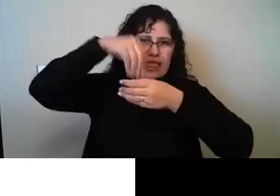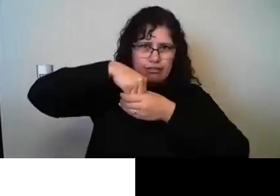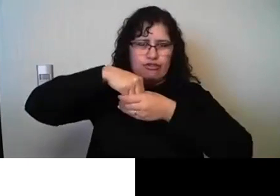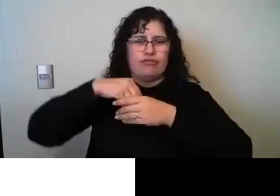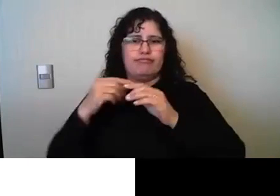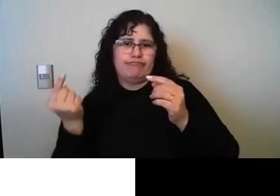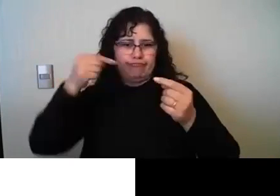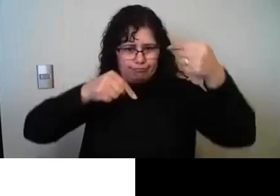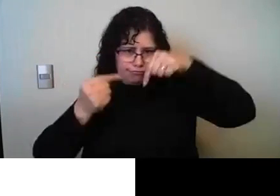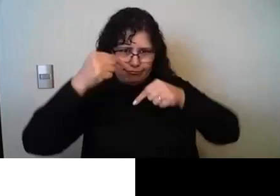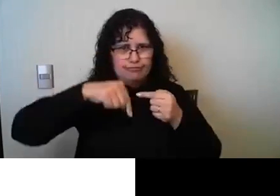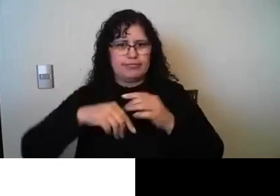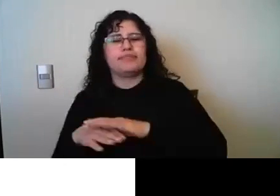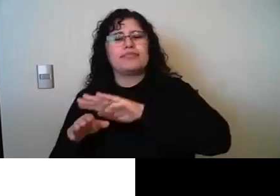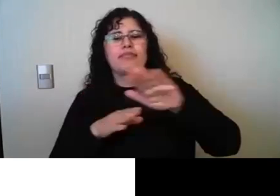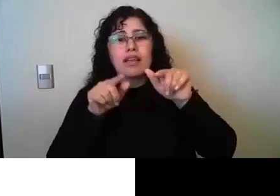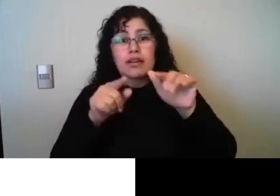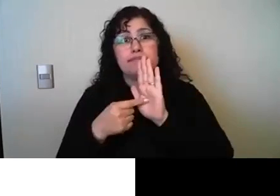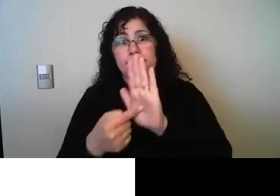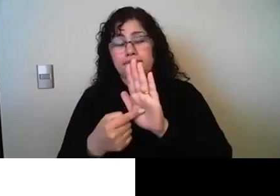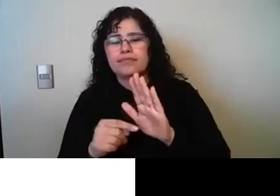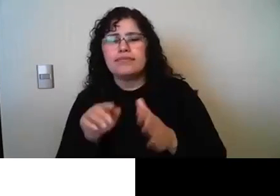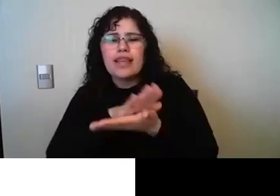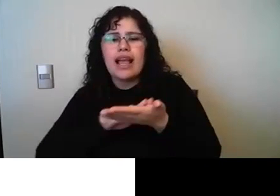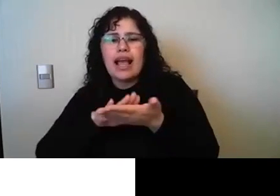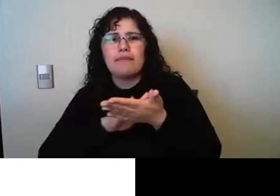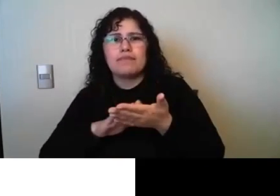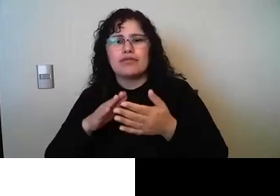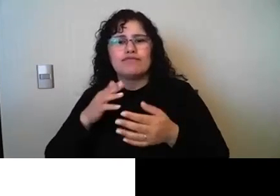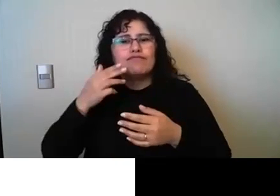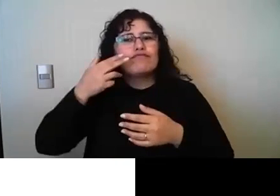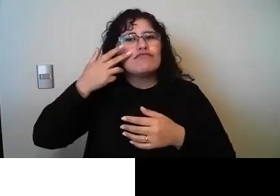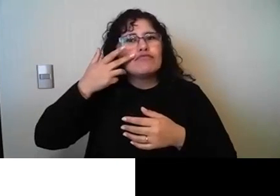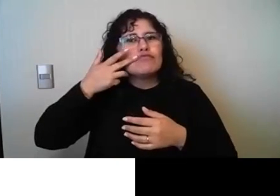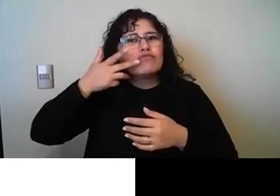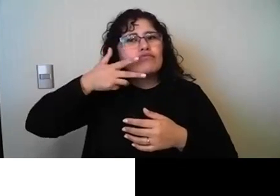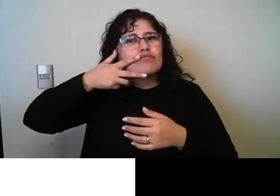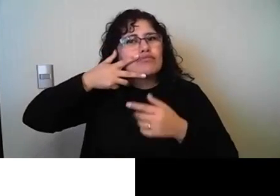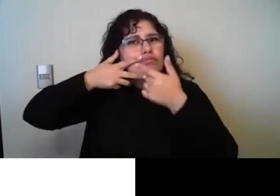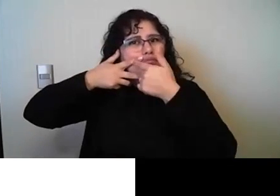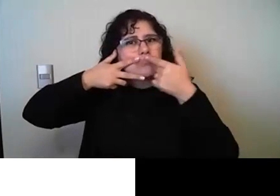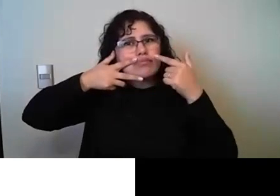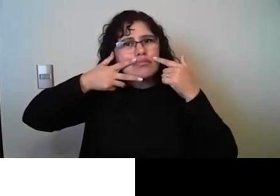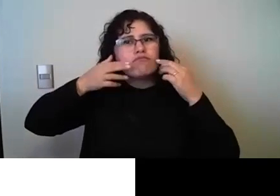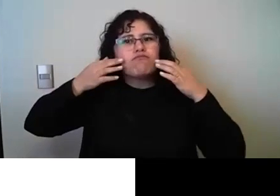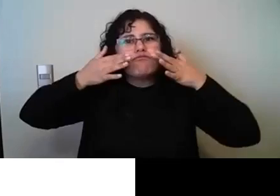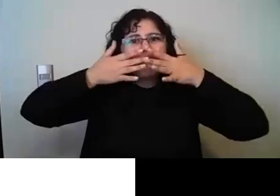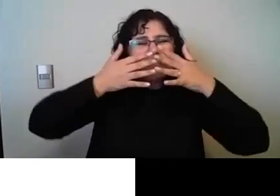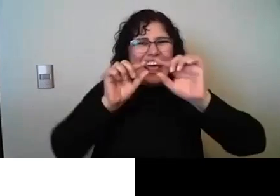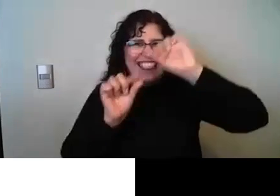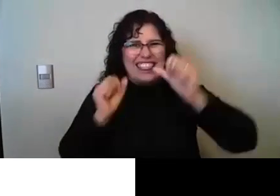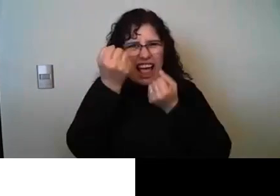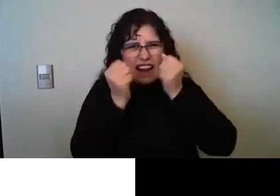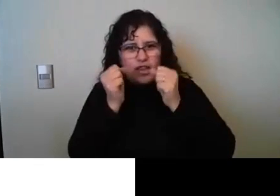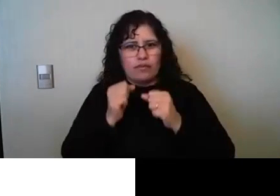está ejemplificado lo que es un nervio maxilar, 5.2. Un nervio maxilar va a transmitir hacia los